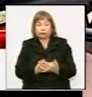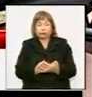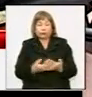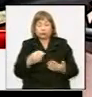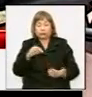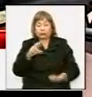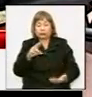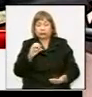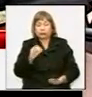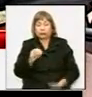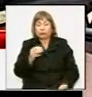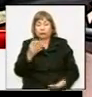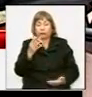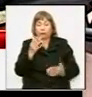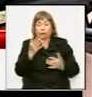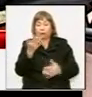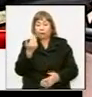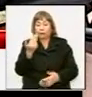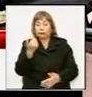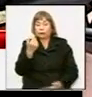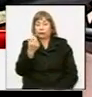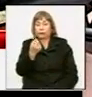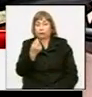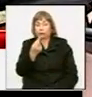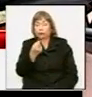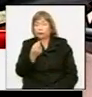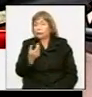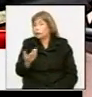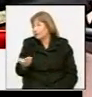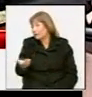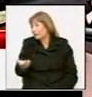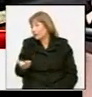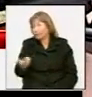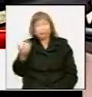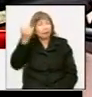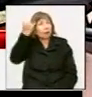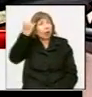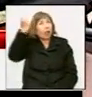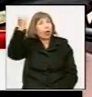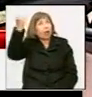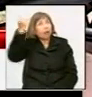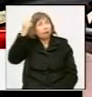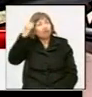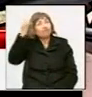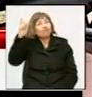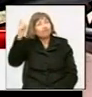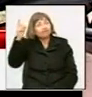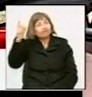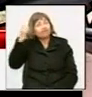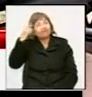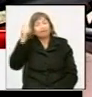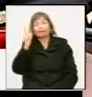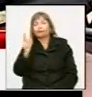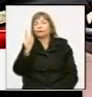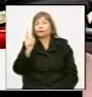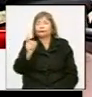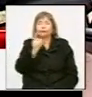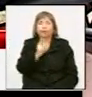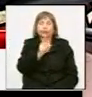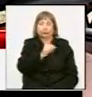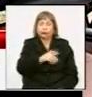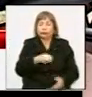la buena prueba el día 15-11. Entonces, imagínense o imaginémonos que la ministra tenga que estar en cada uno de los